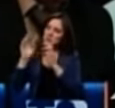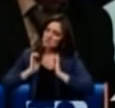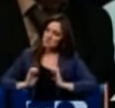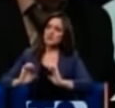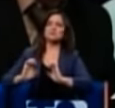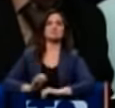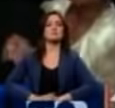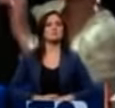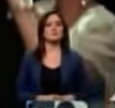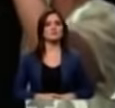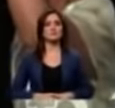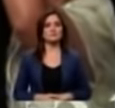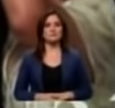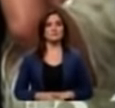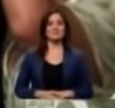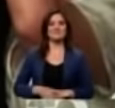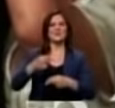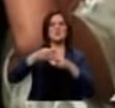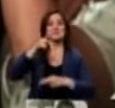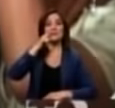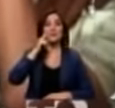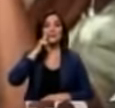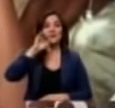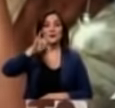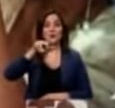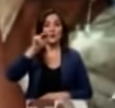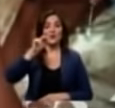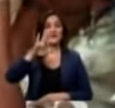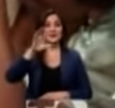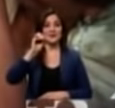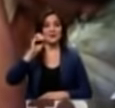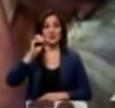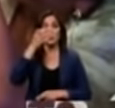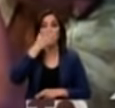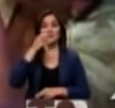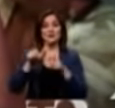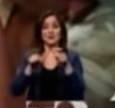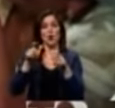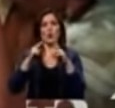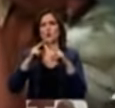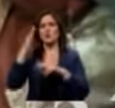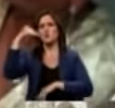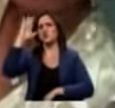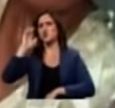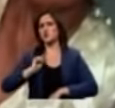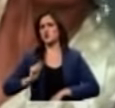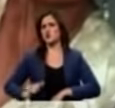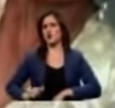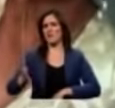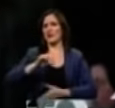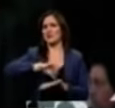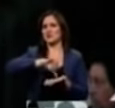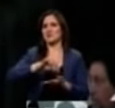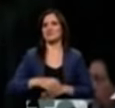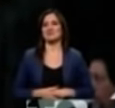su dedicación. El papá Juanito, como lo llaman en casa, es de los pocos ambateños que conocen detalles únicos de la